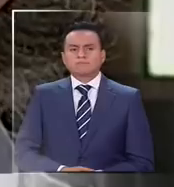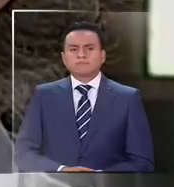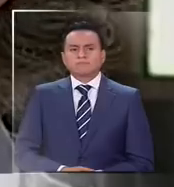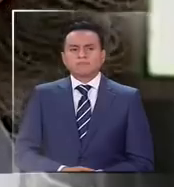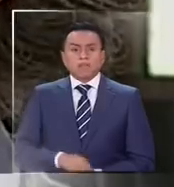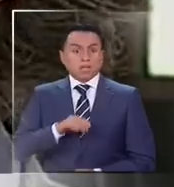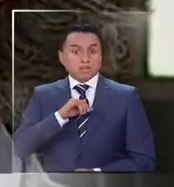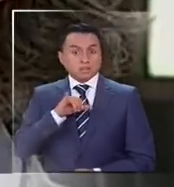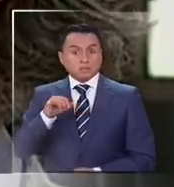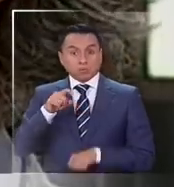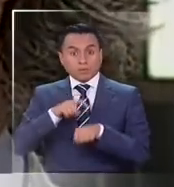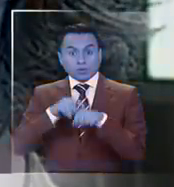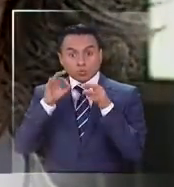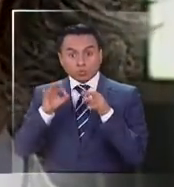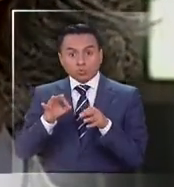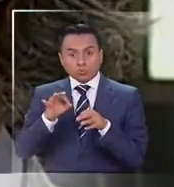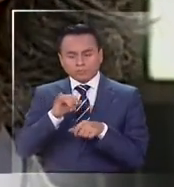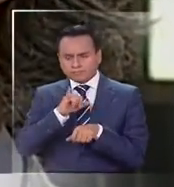Y en ese momento,